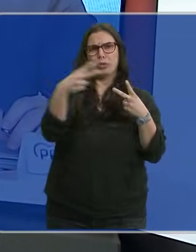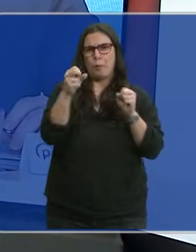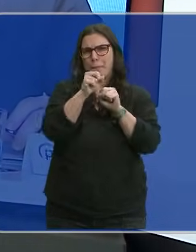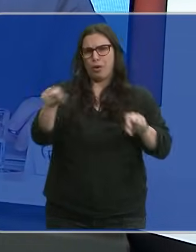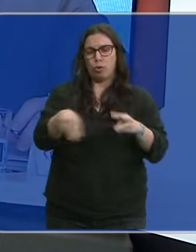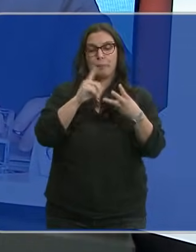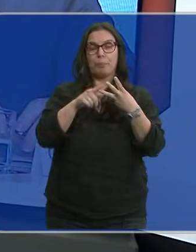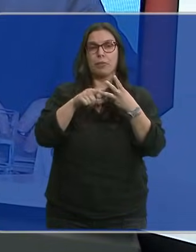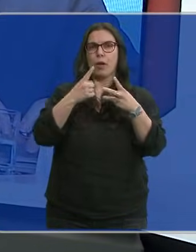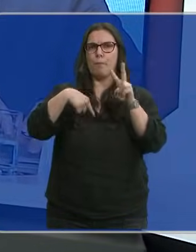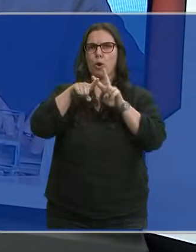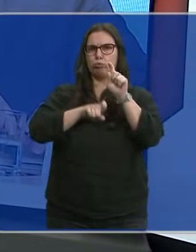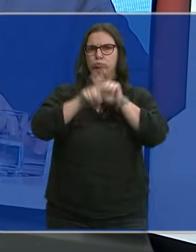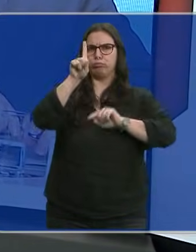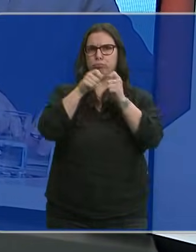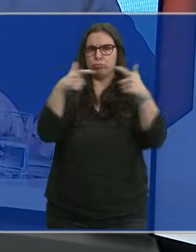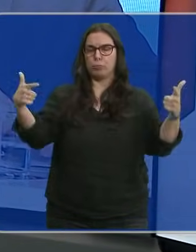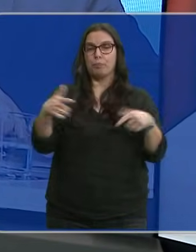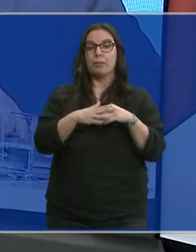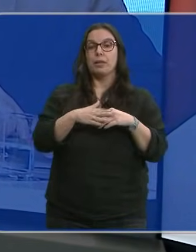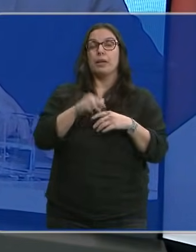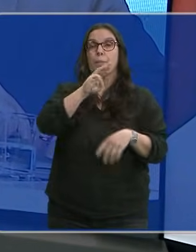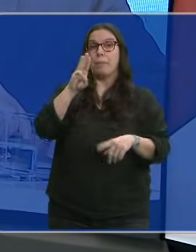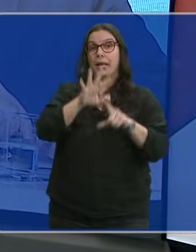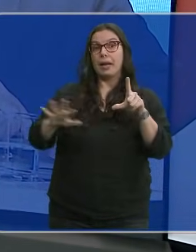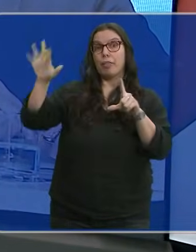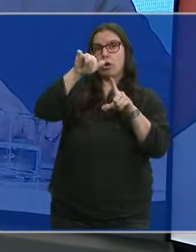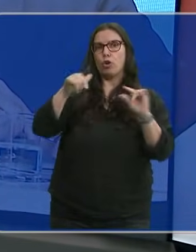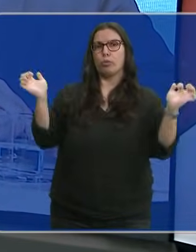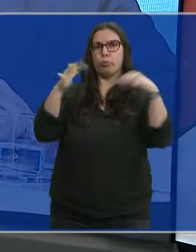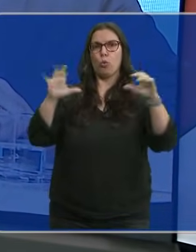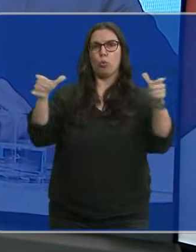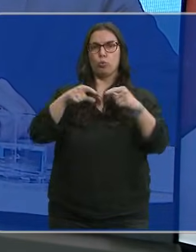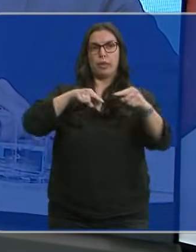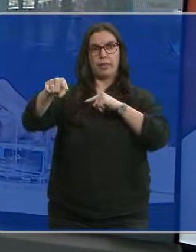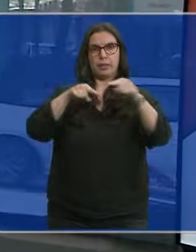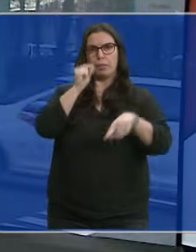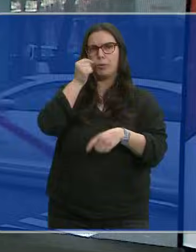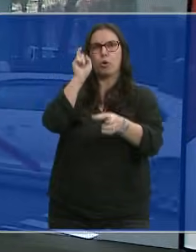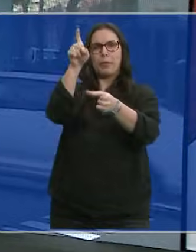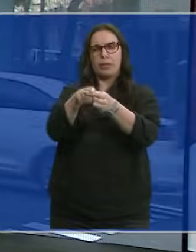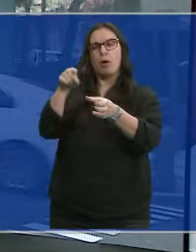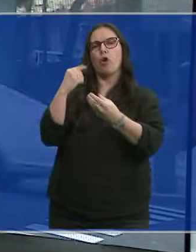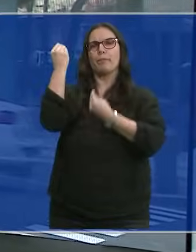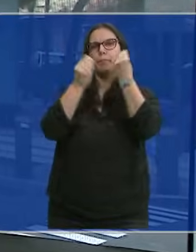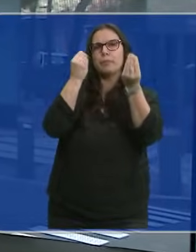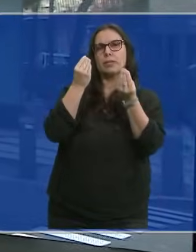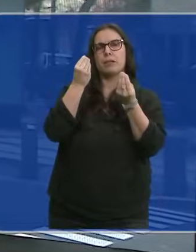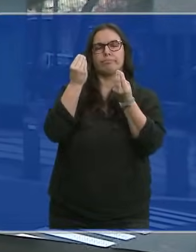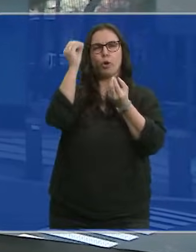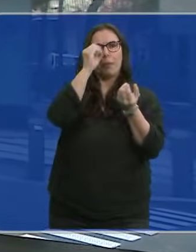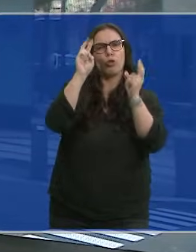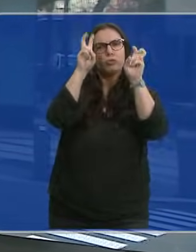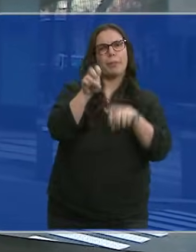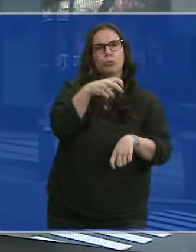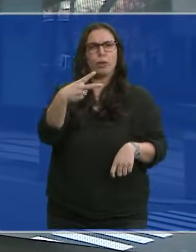resultado y Vox se dispara. En Génova 13 hacen balance en una junta directiva en la que ha participado Mañueco. ¿Qué ha dicho el presidente, Diego